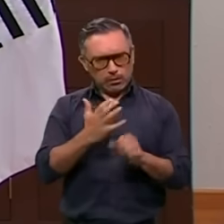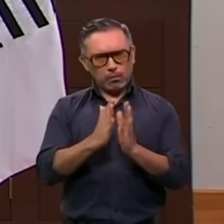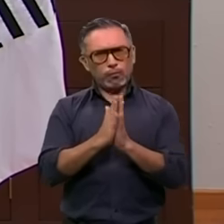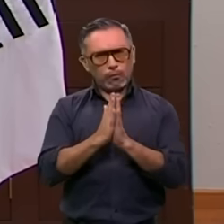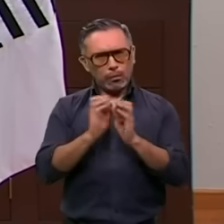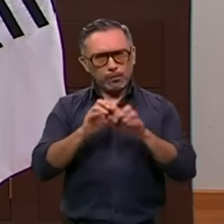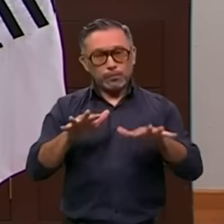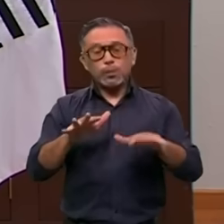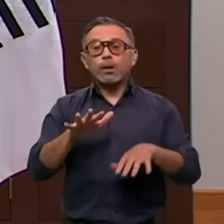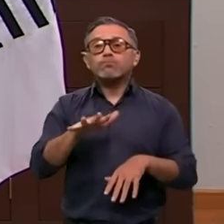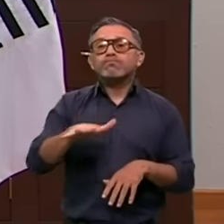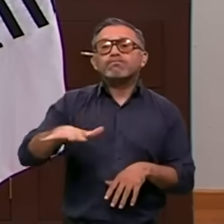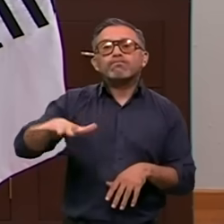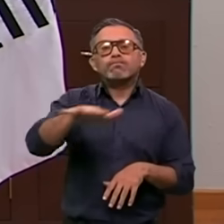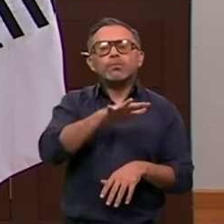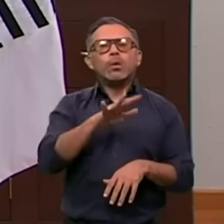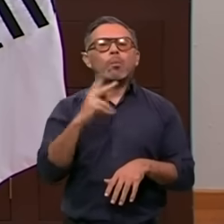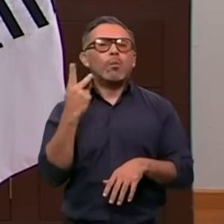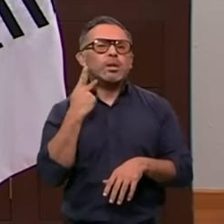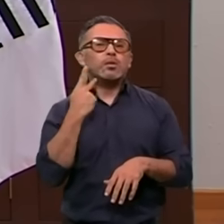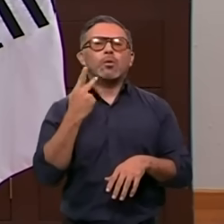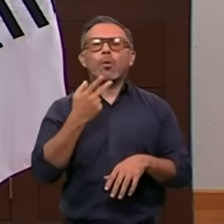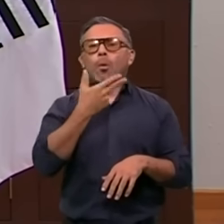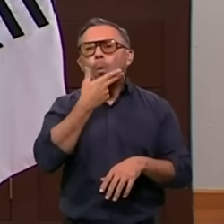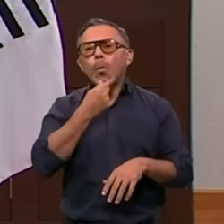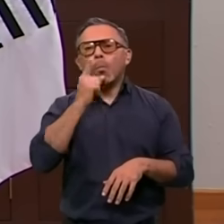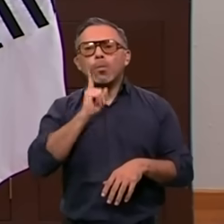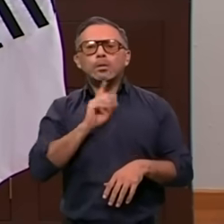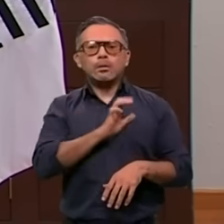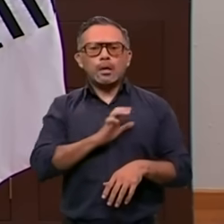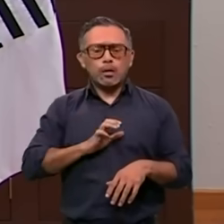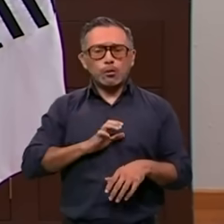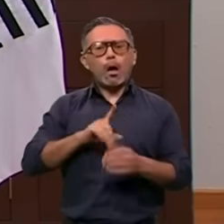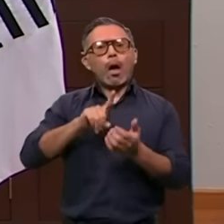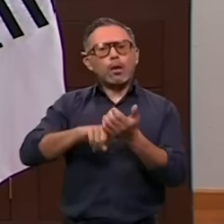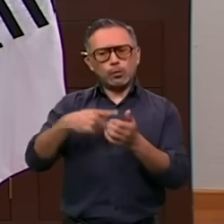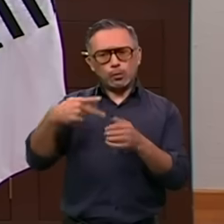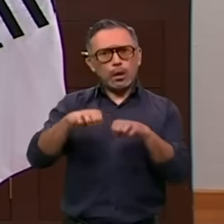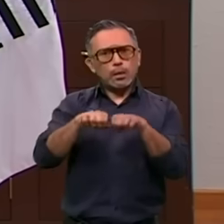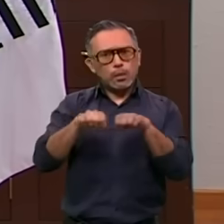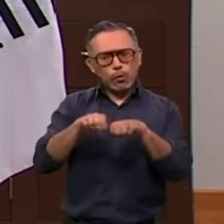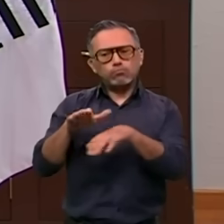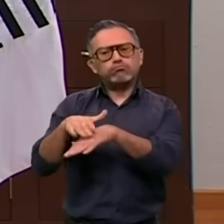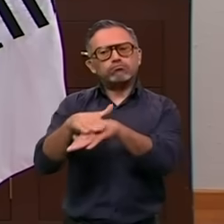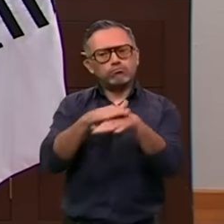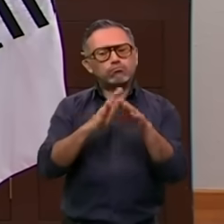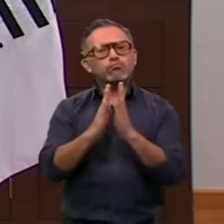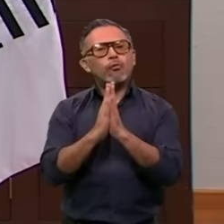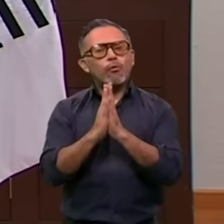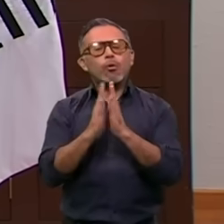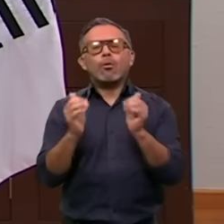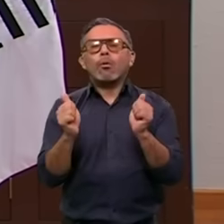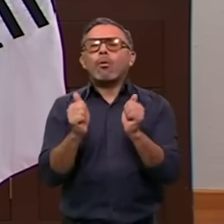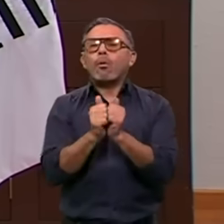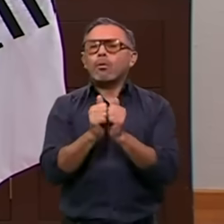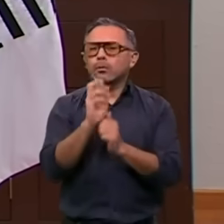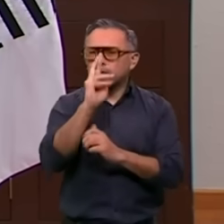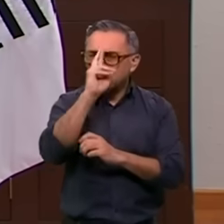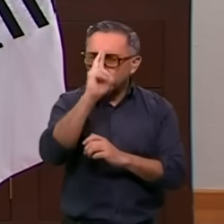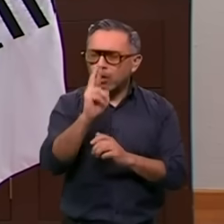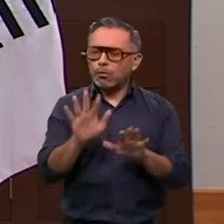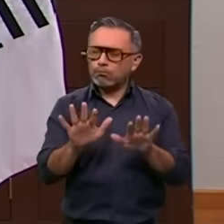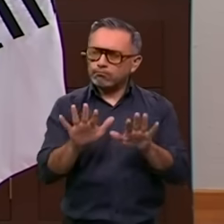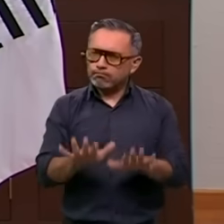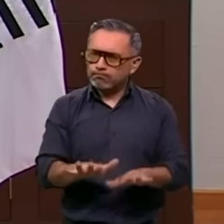los actores políticos, a las y los candidatos y a sus equipos para mantener la serenidad y el respeto por los